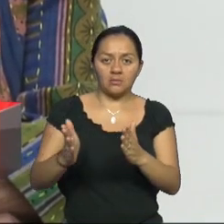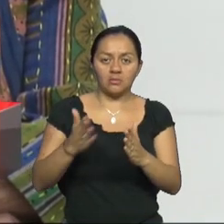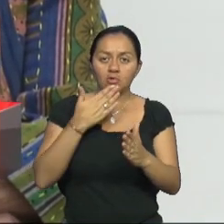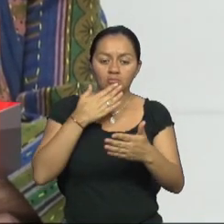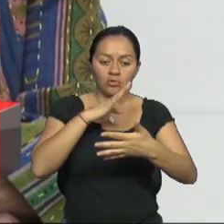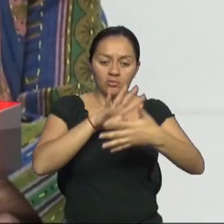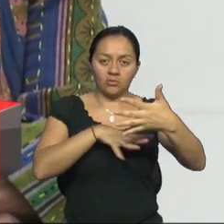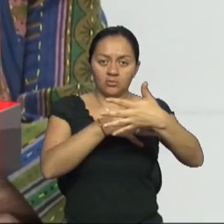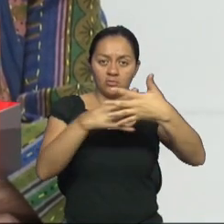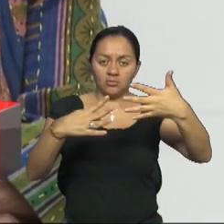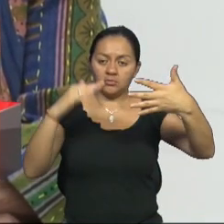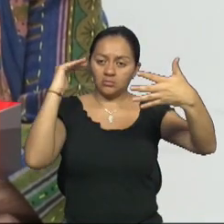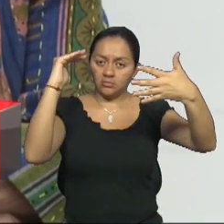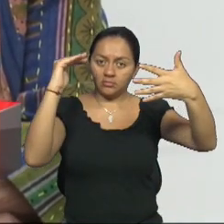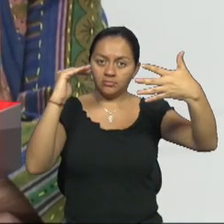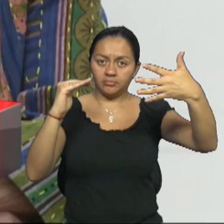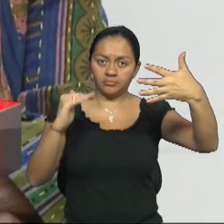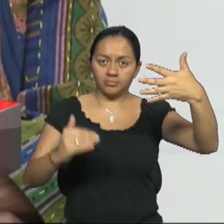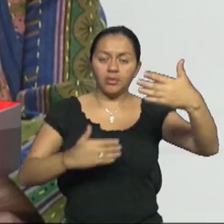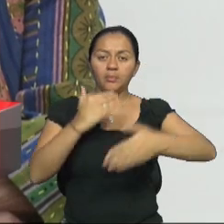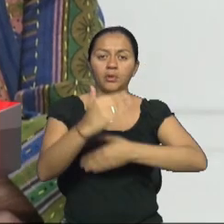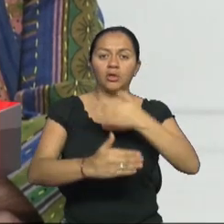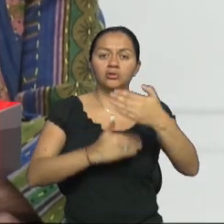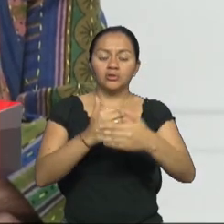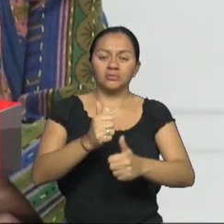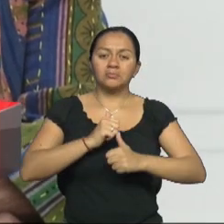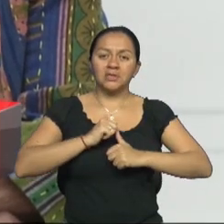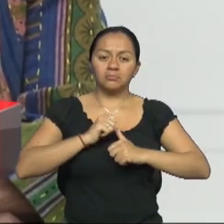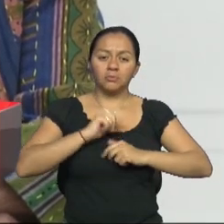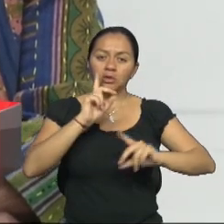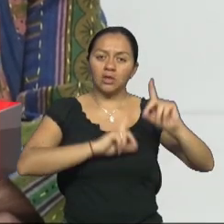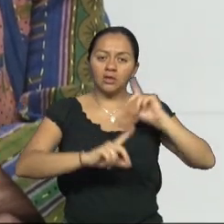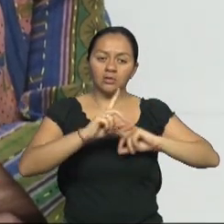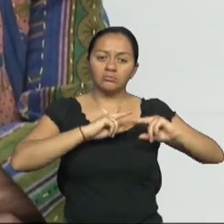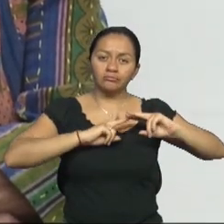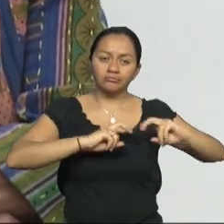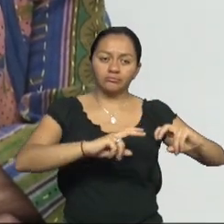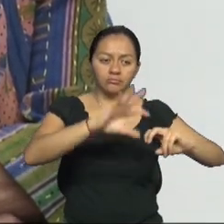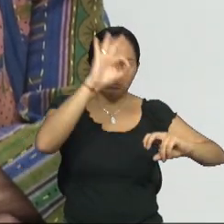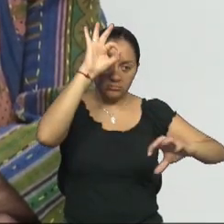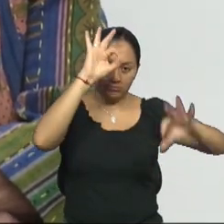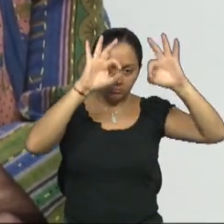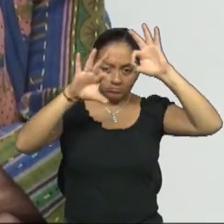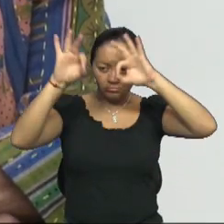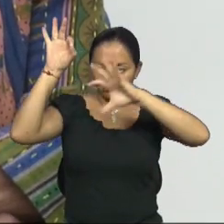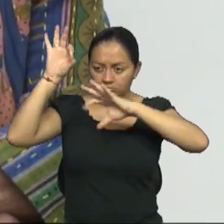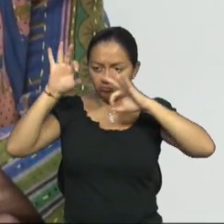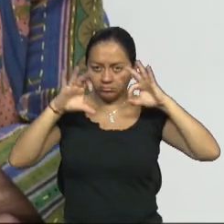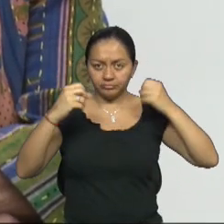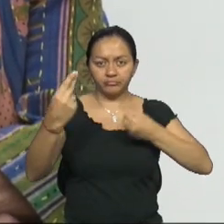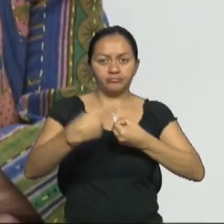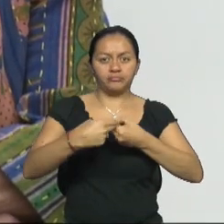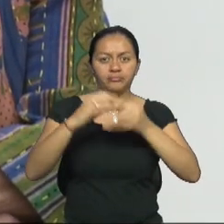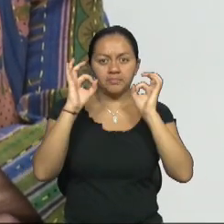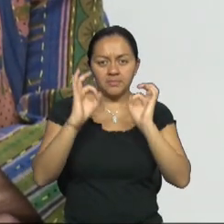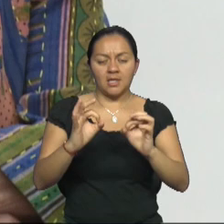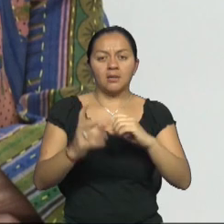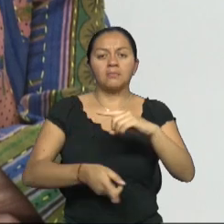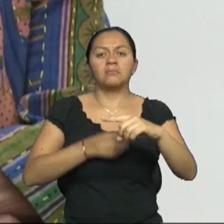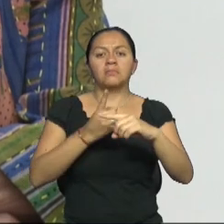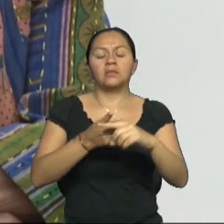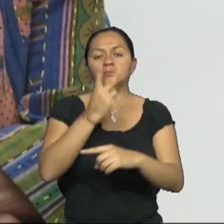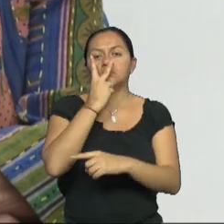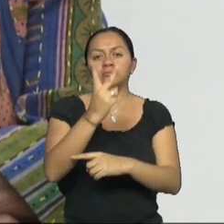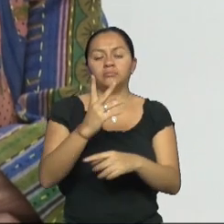procesos de autodiagnósticos, le llamamos mapeos, que son participativos, donde se hace